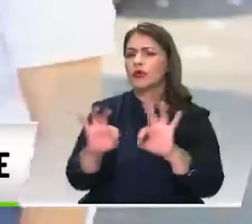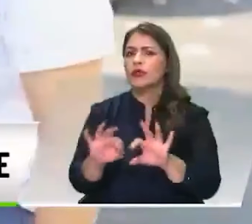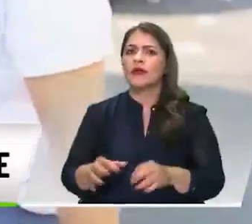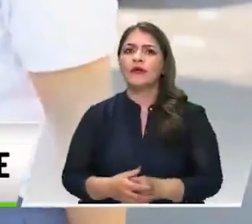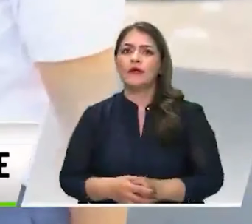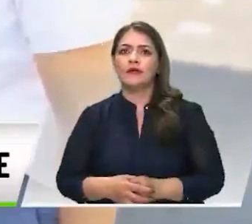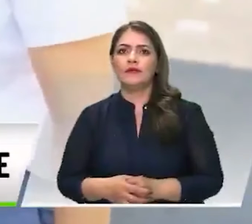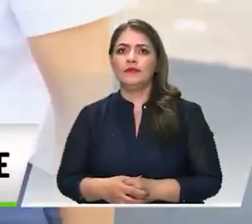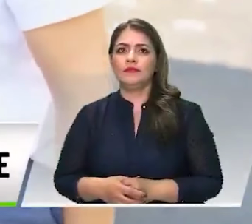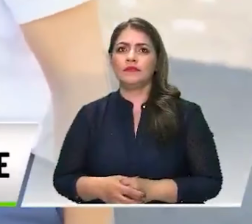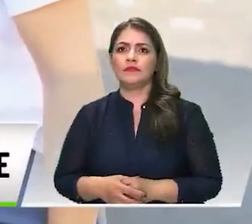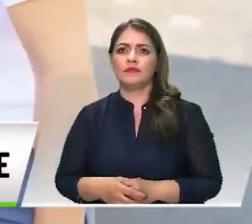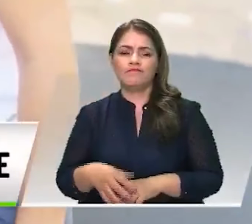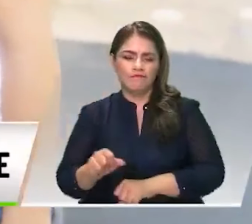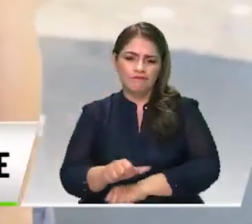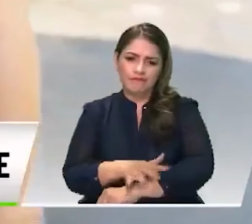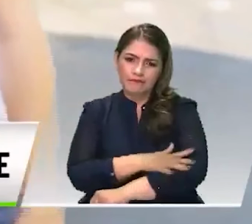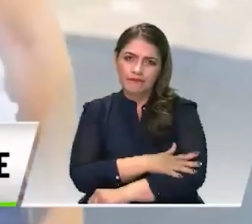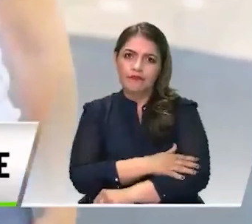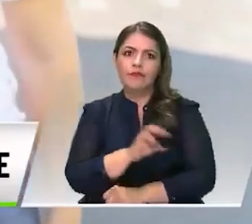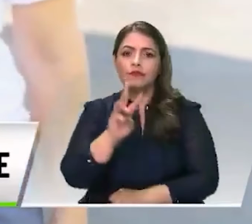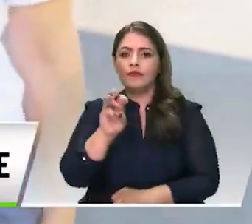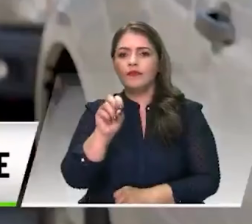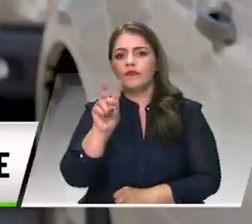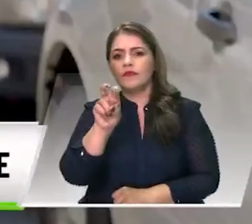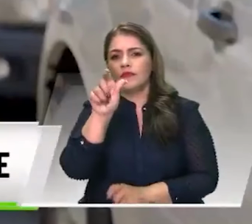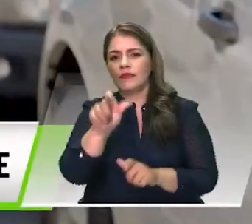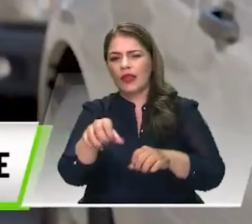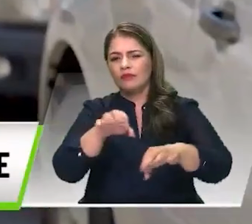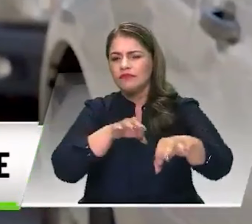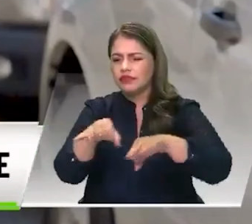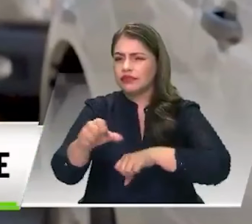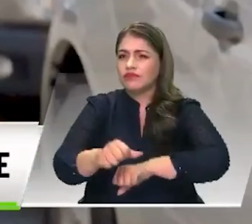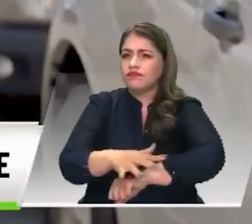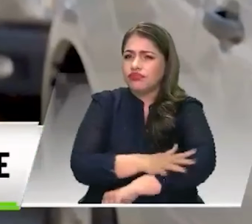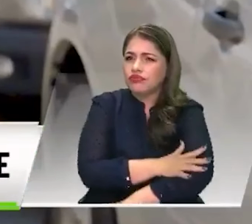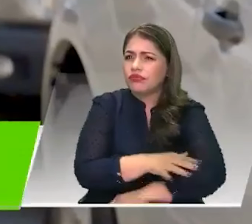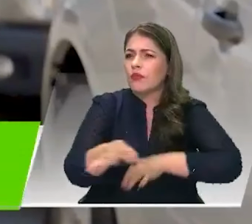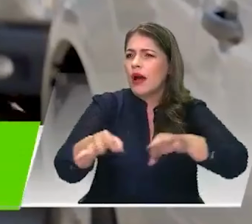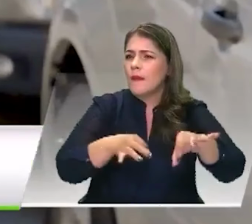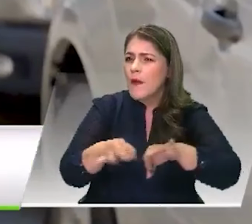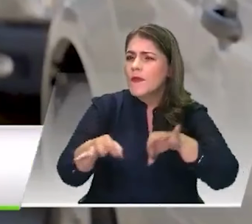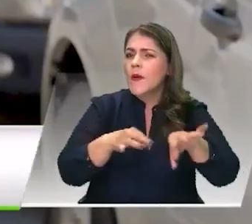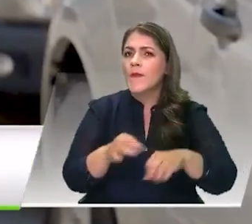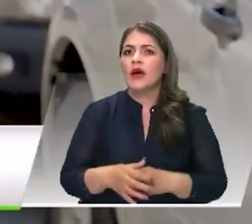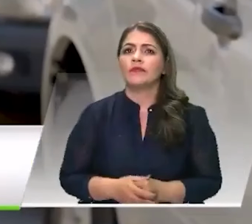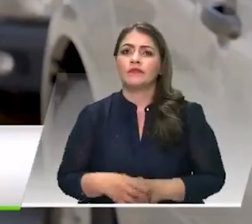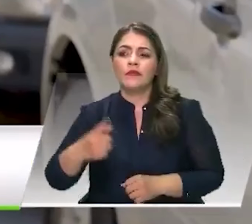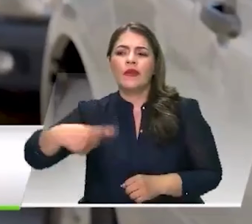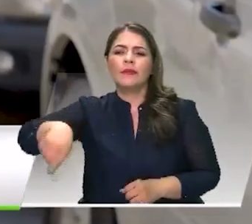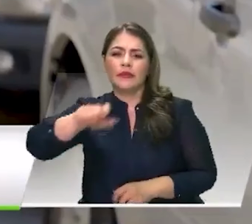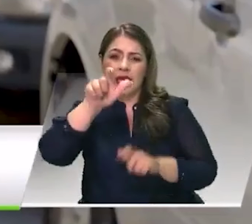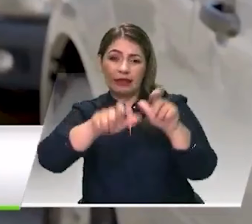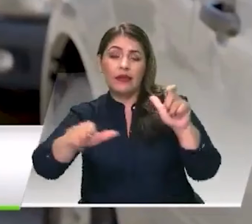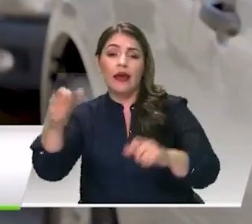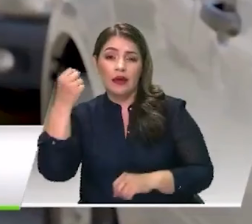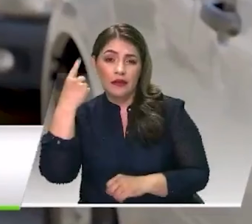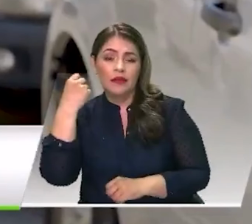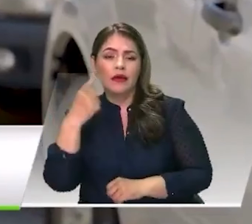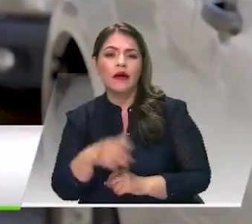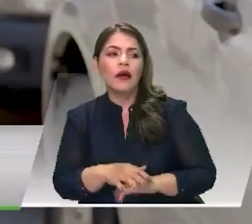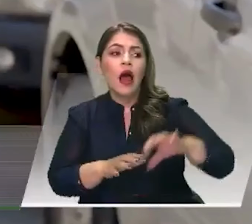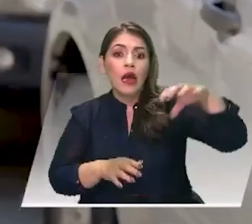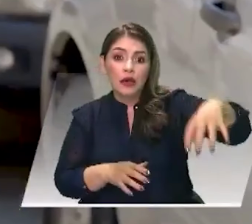en la sensibilización de 807 personas para que la ciudadanía entienda de primera mano el deterioro que hay y